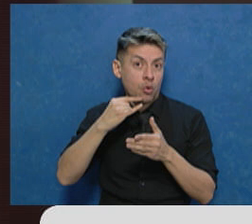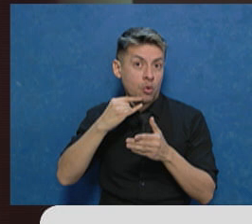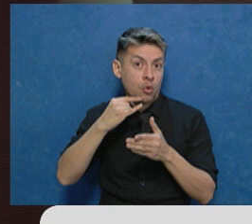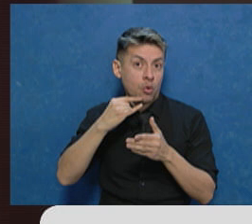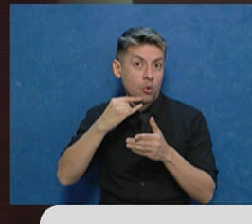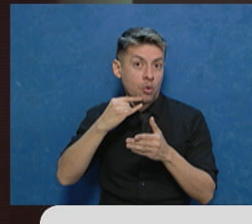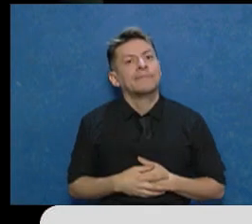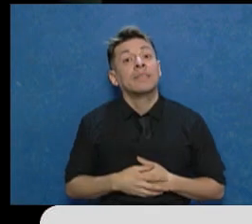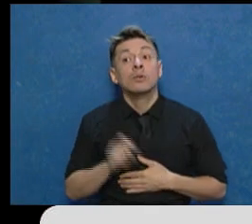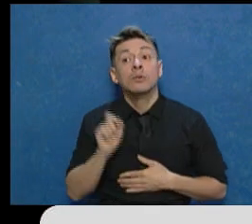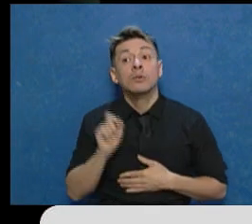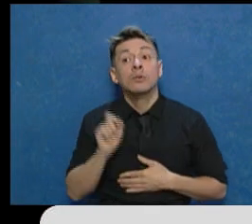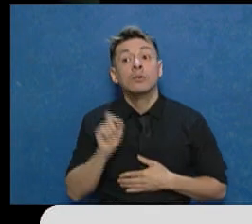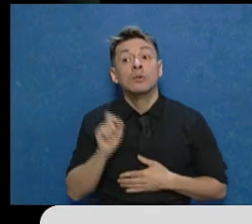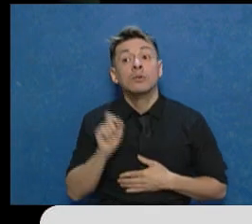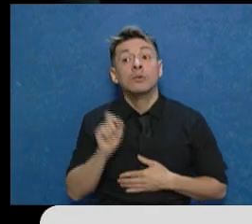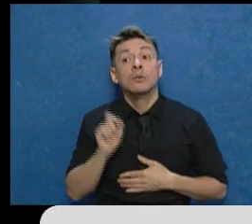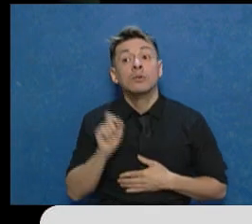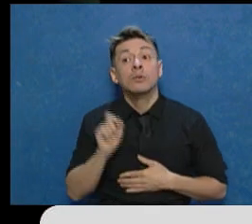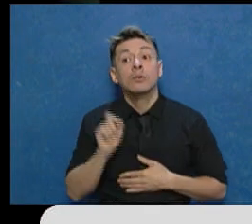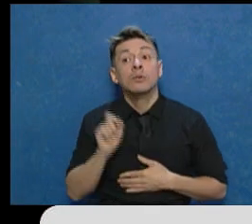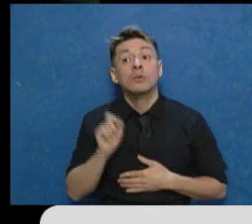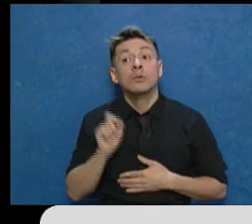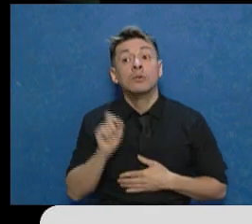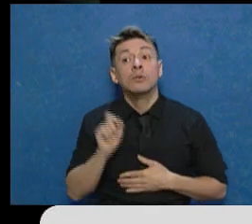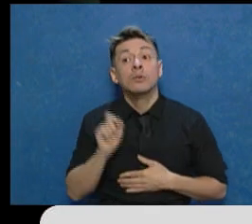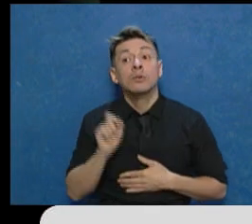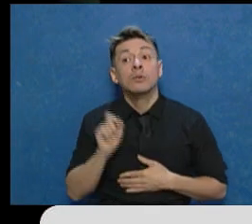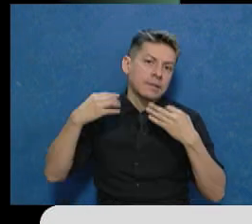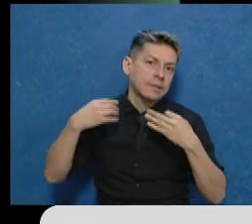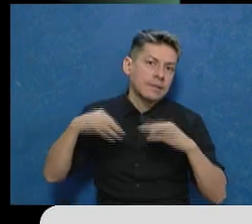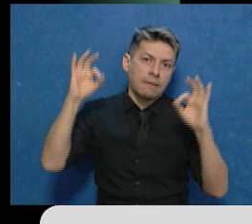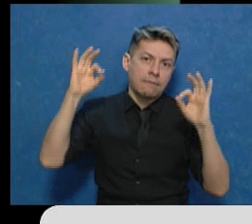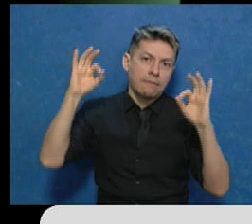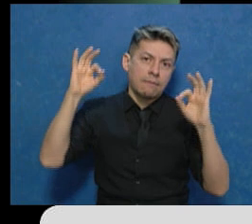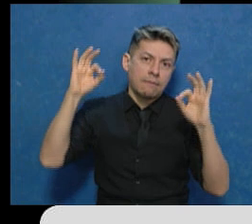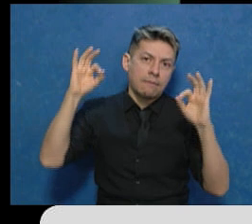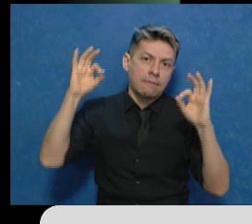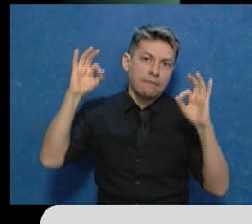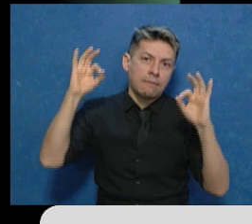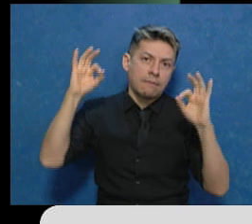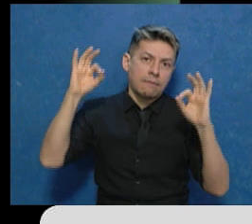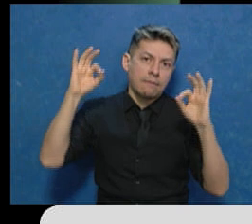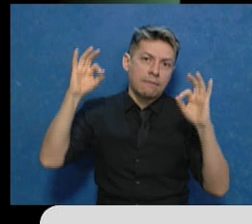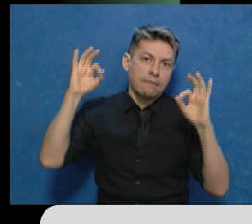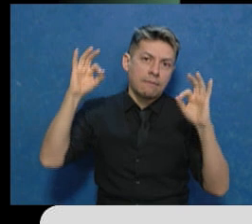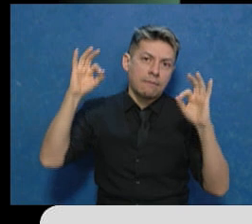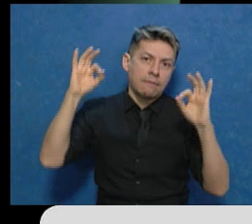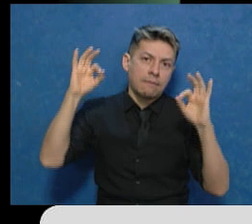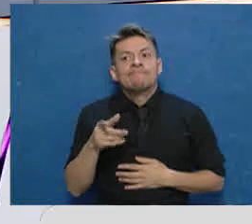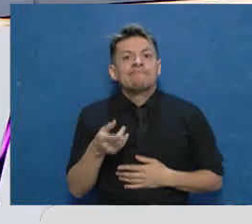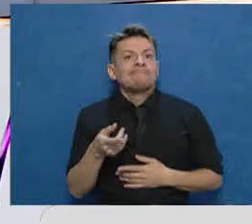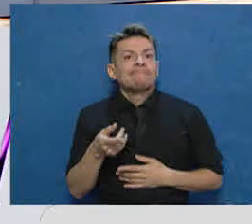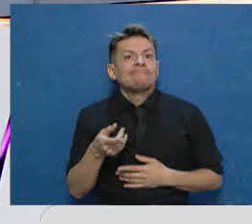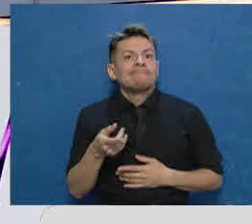a la fuga. Su hija quedó ilesa, gracias a Dios, luego de este incidente, pero lamentablemente no puede aportar